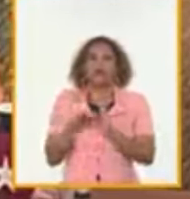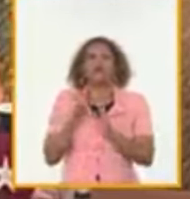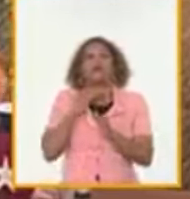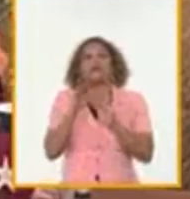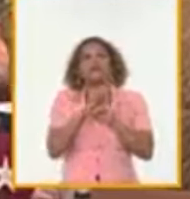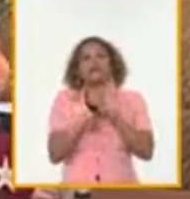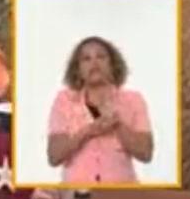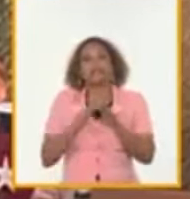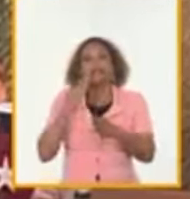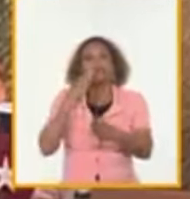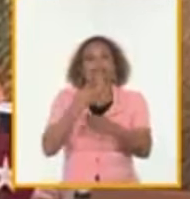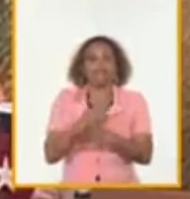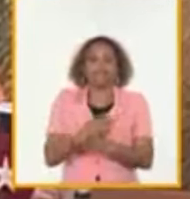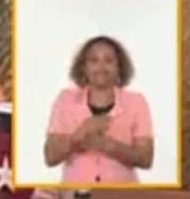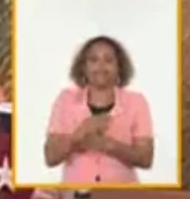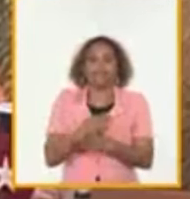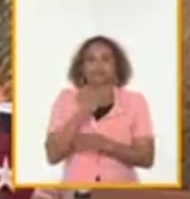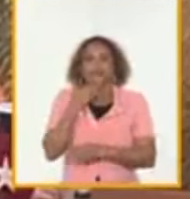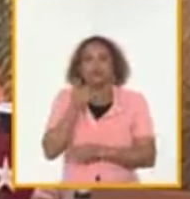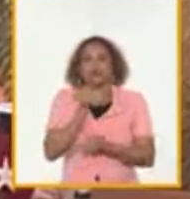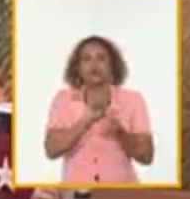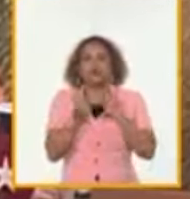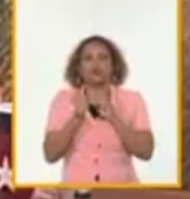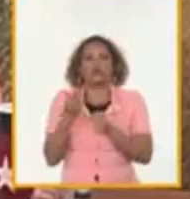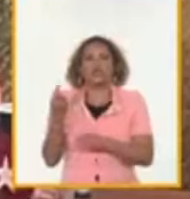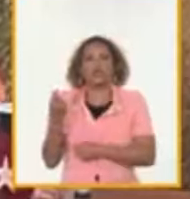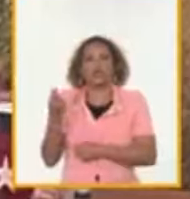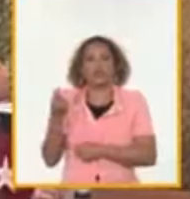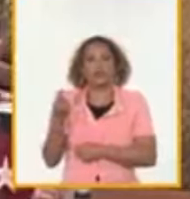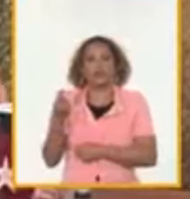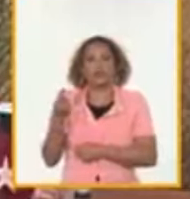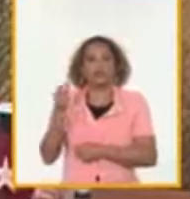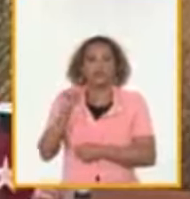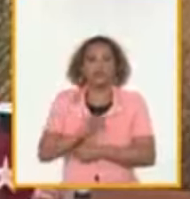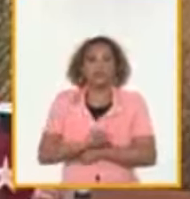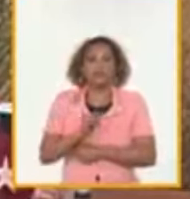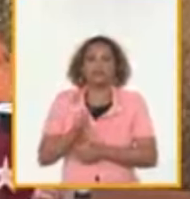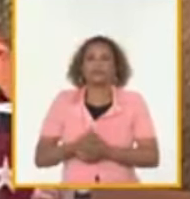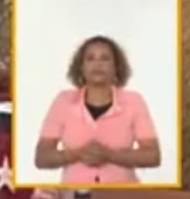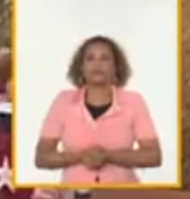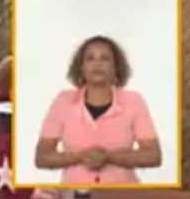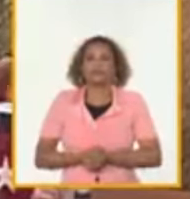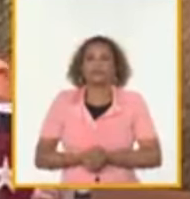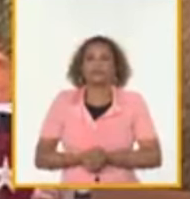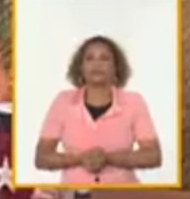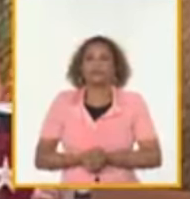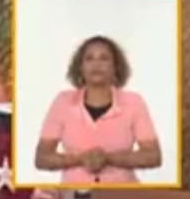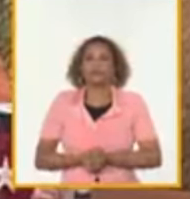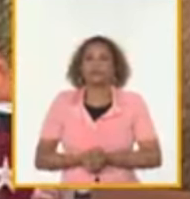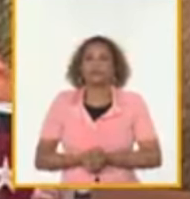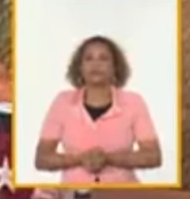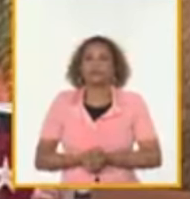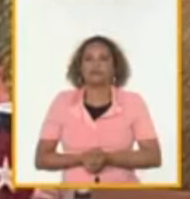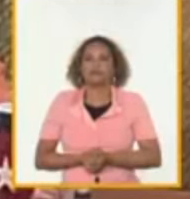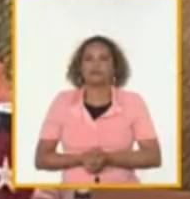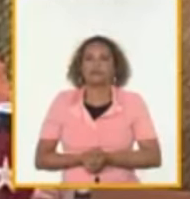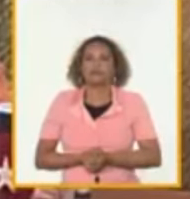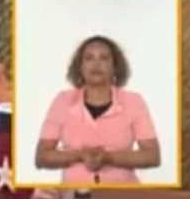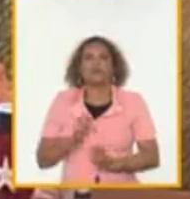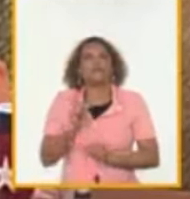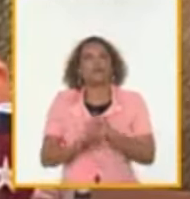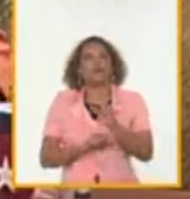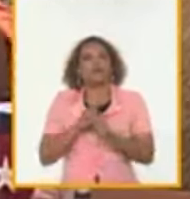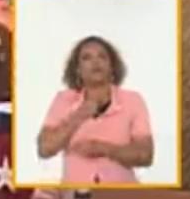una medida de de regular los precios en el en el país y por supuesto en la provincia de igual manera en la medida que se vaya